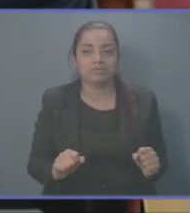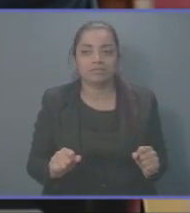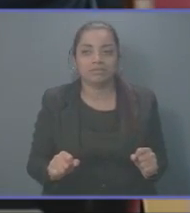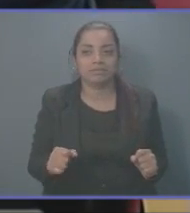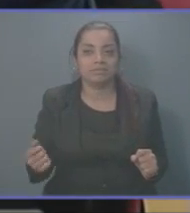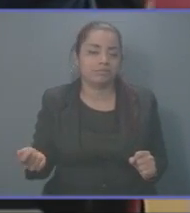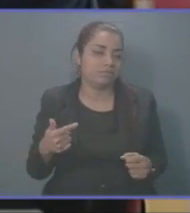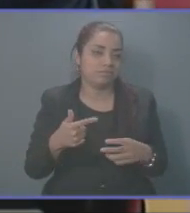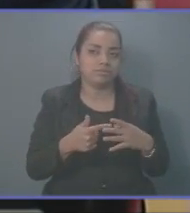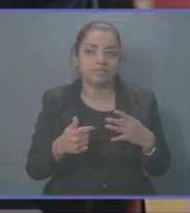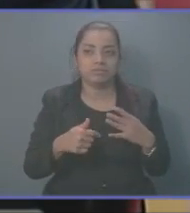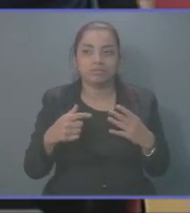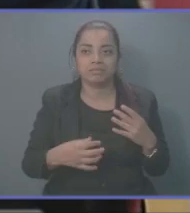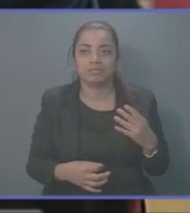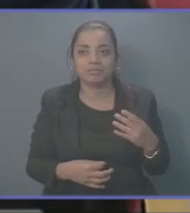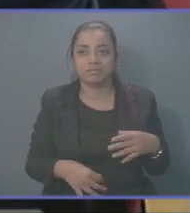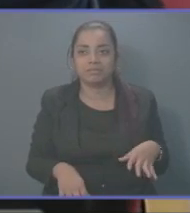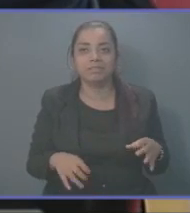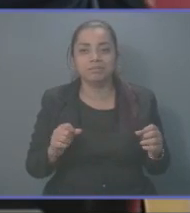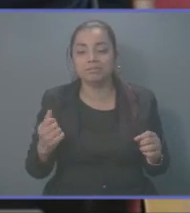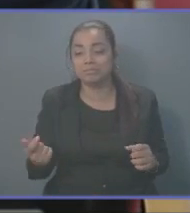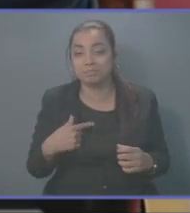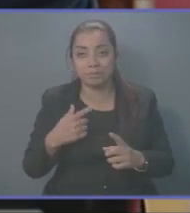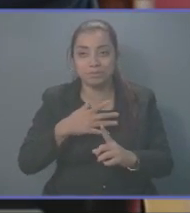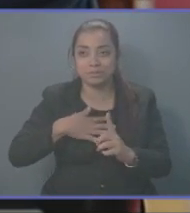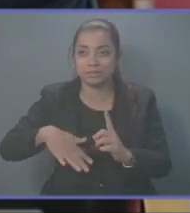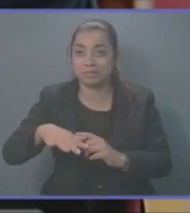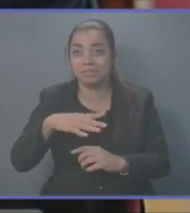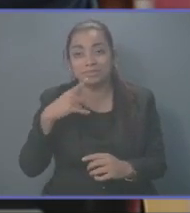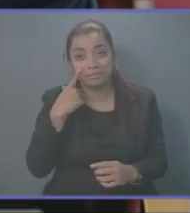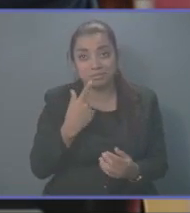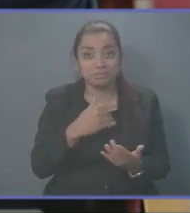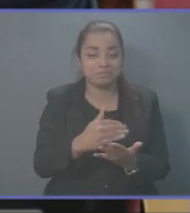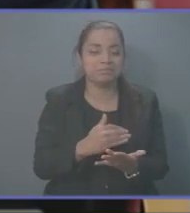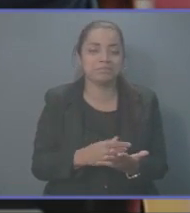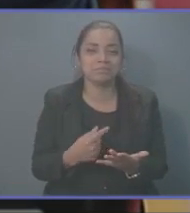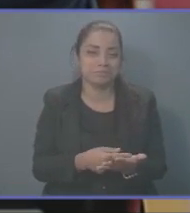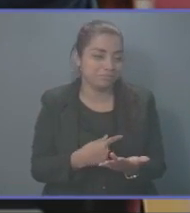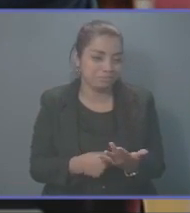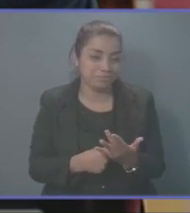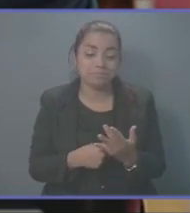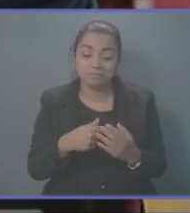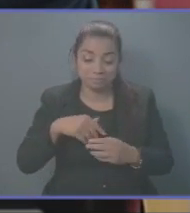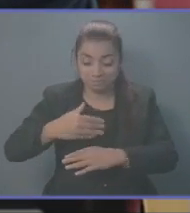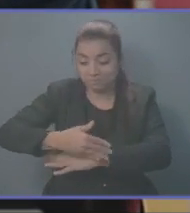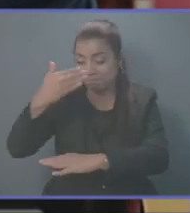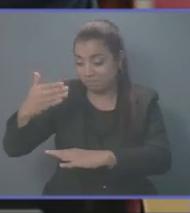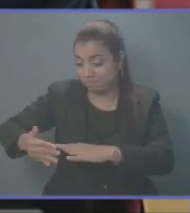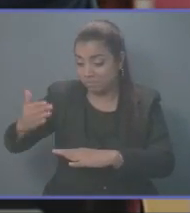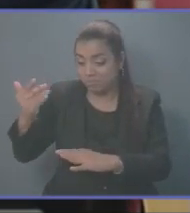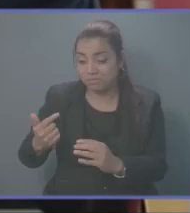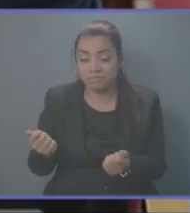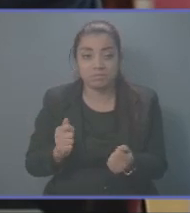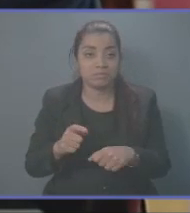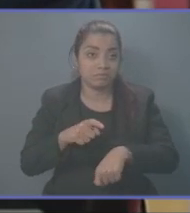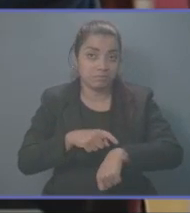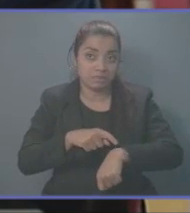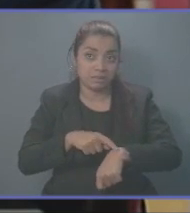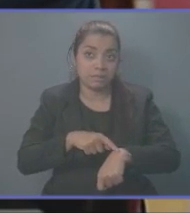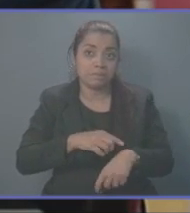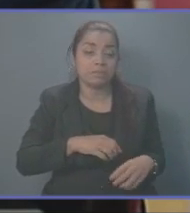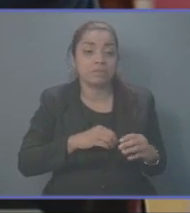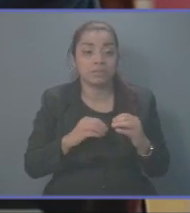presente ley y que por diferentes circunstancias no hayan pagado las deudas tributarias y aduaneras del plazo establecido en los